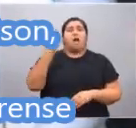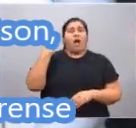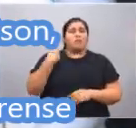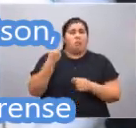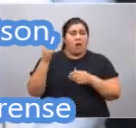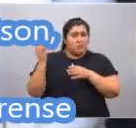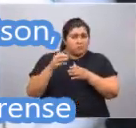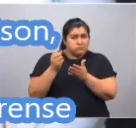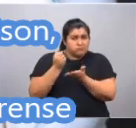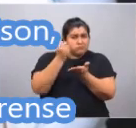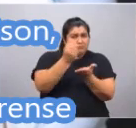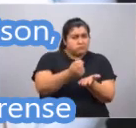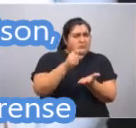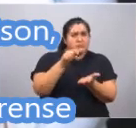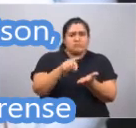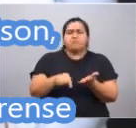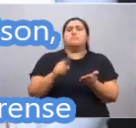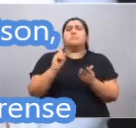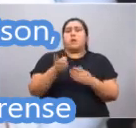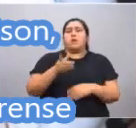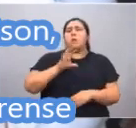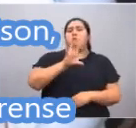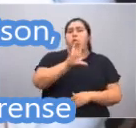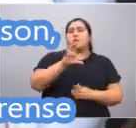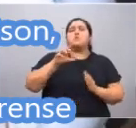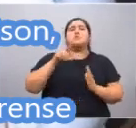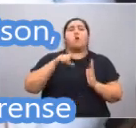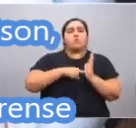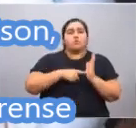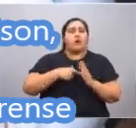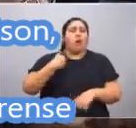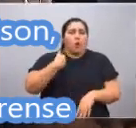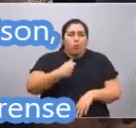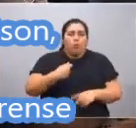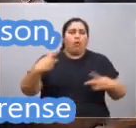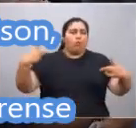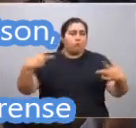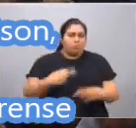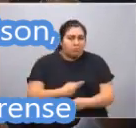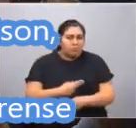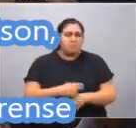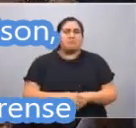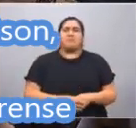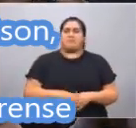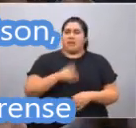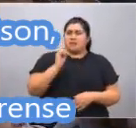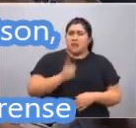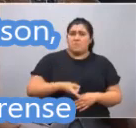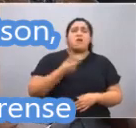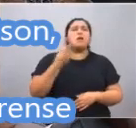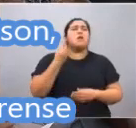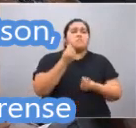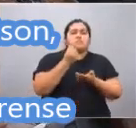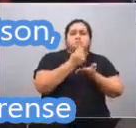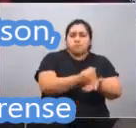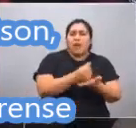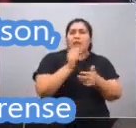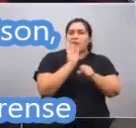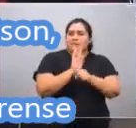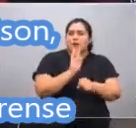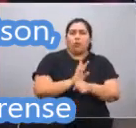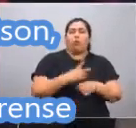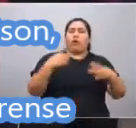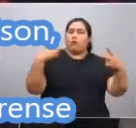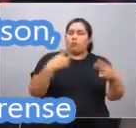fondos para los jubilados de la provincia. Ha cortado el fondo de seguridad.